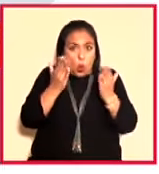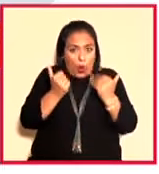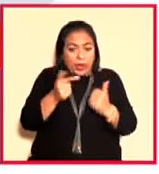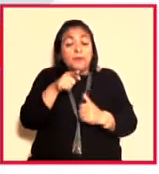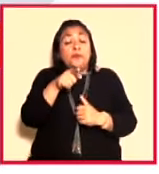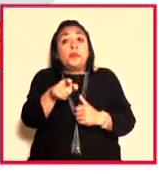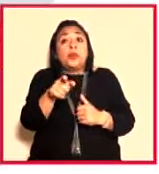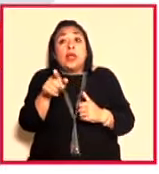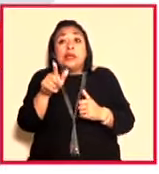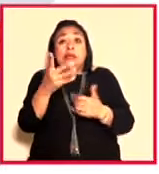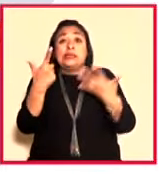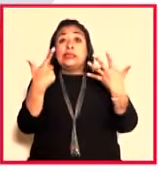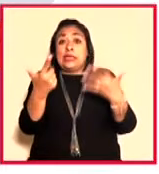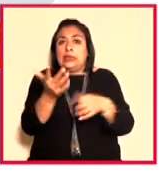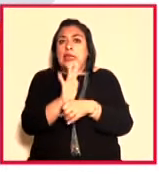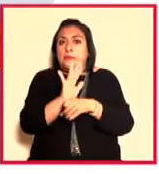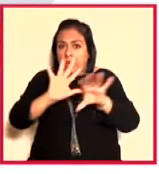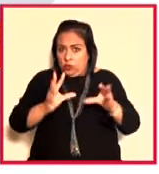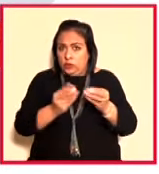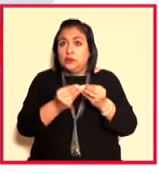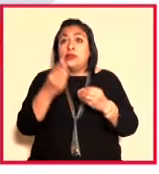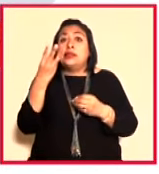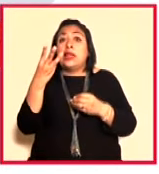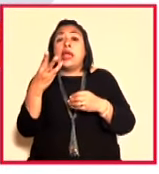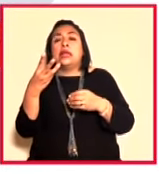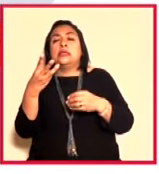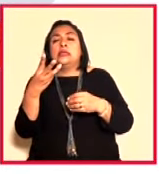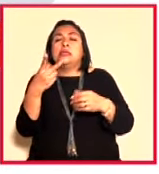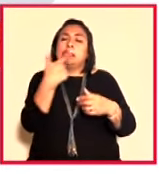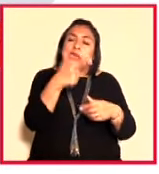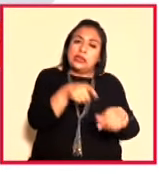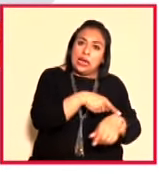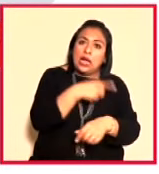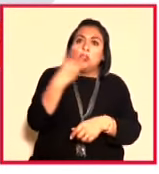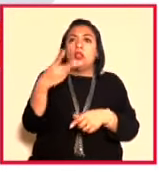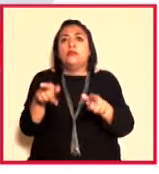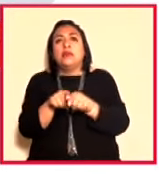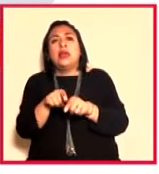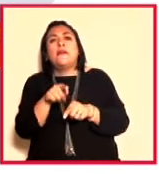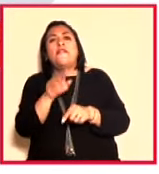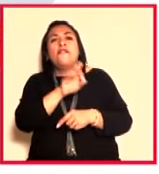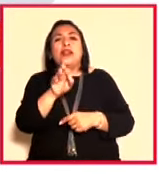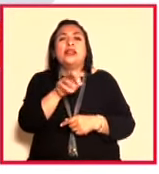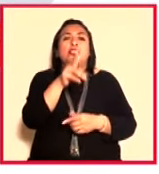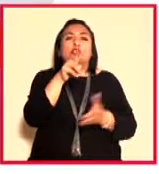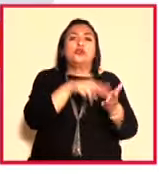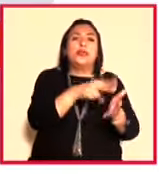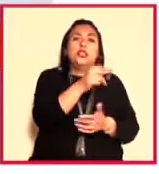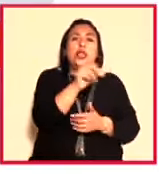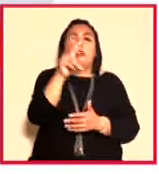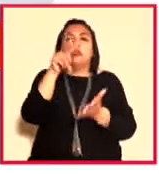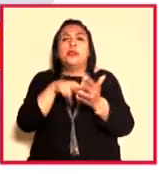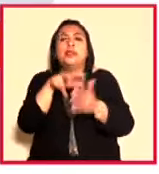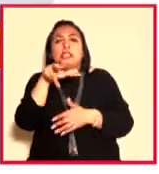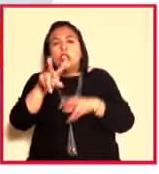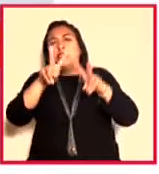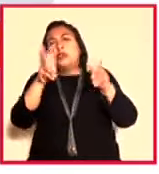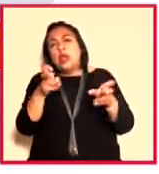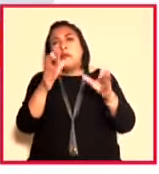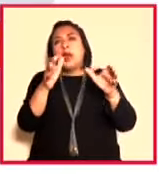por 7 largometrajes y 3 cortos, realizados entre 2012 y 2018. Abarcan temas como medio ambiente y